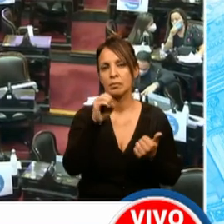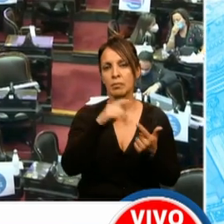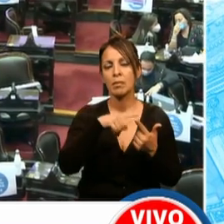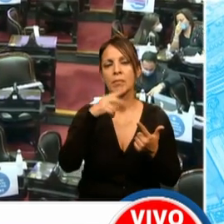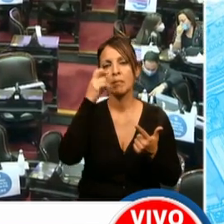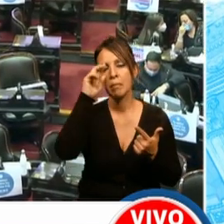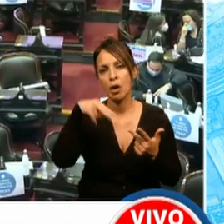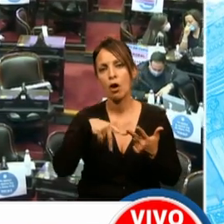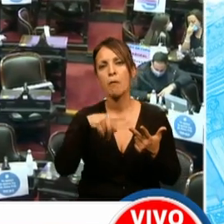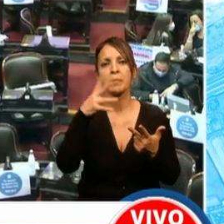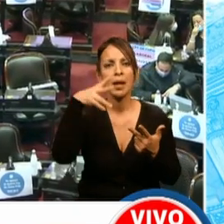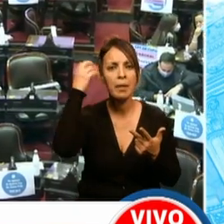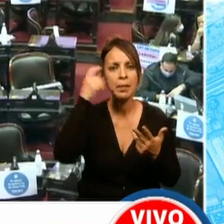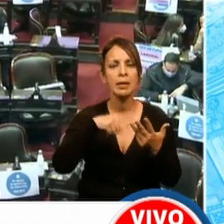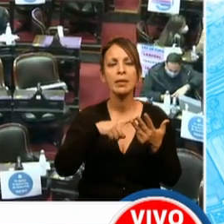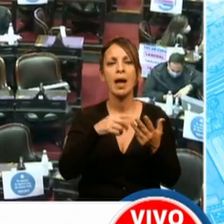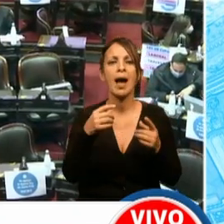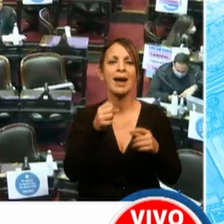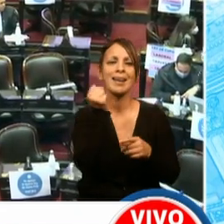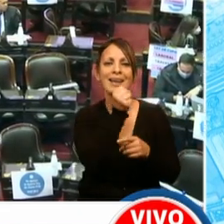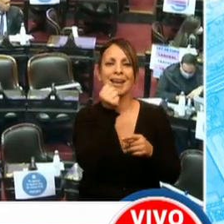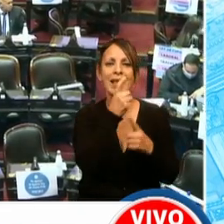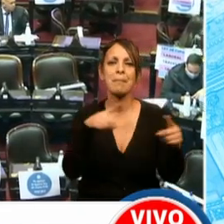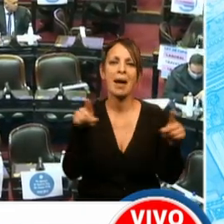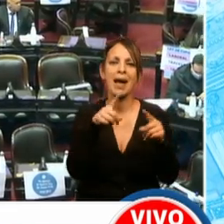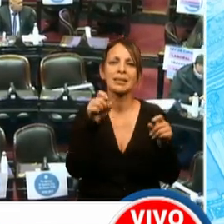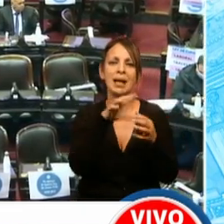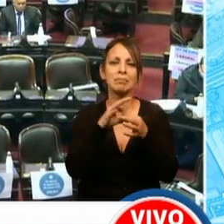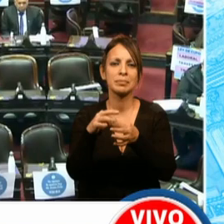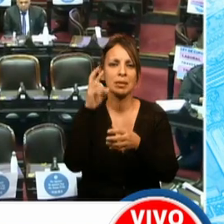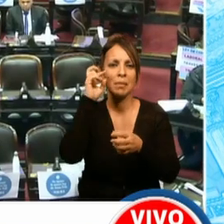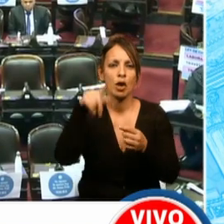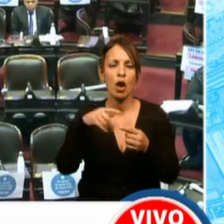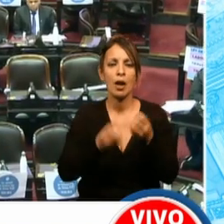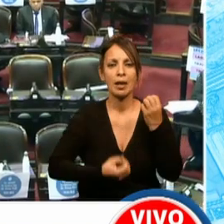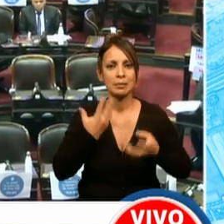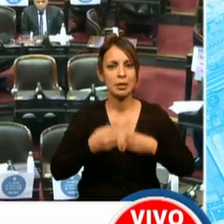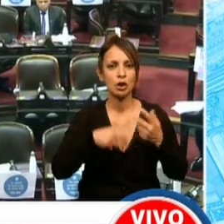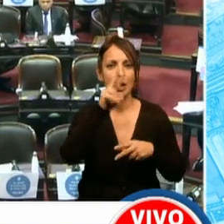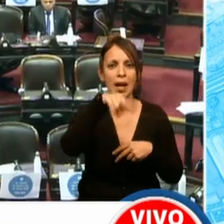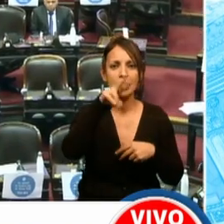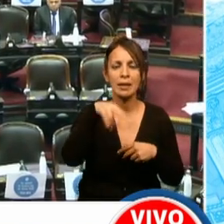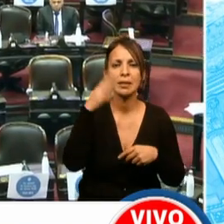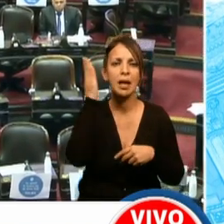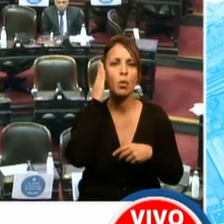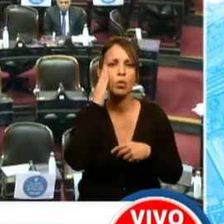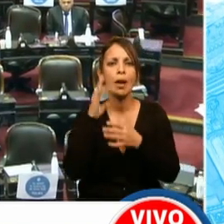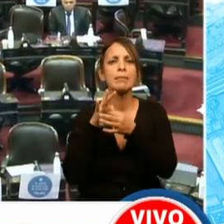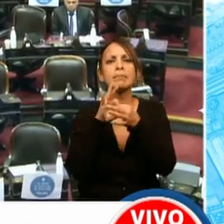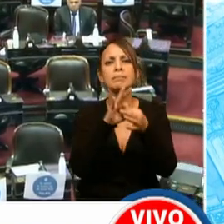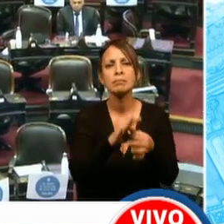evita cantar la marchita en toda expresión artística y cultural que hiciera referencia